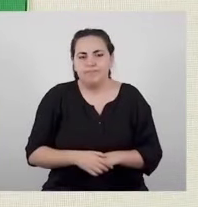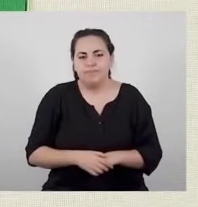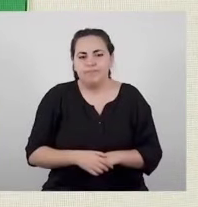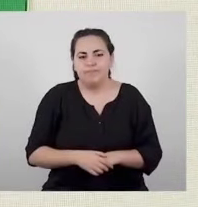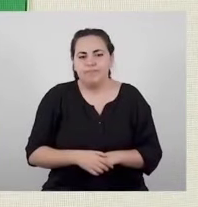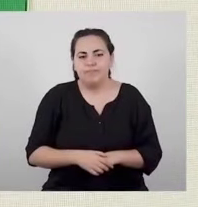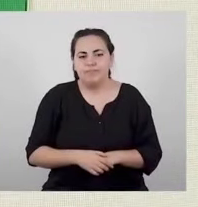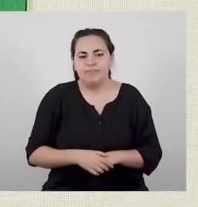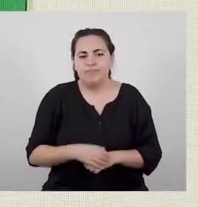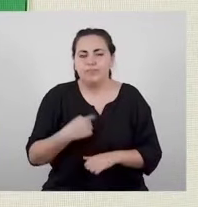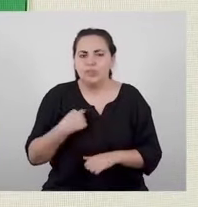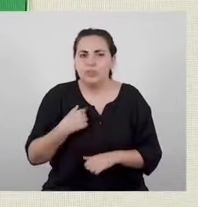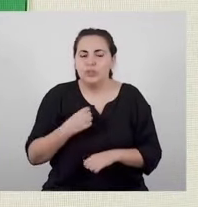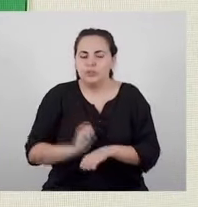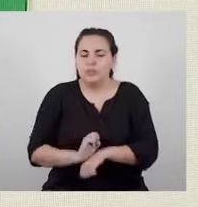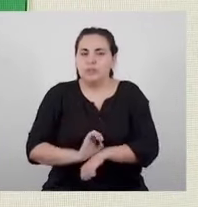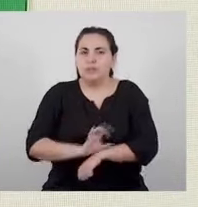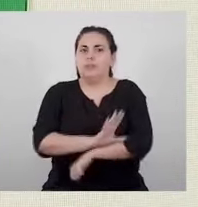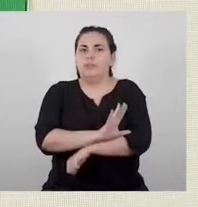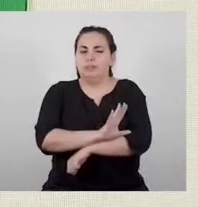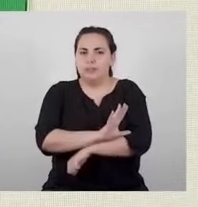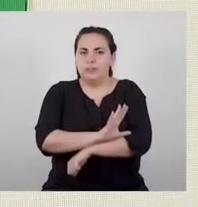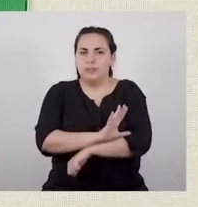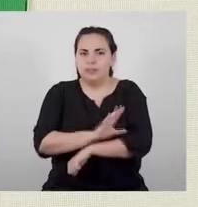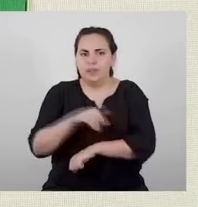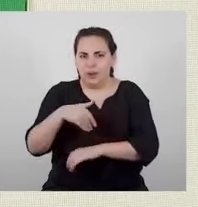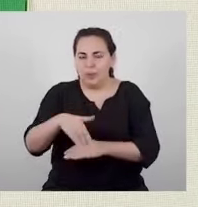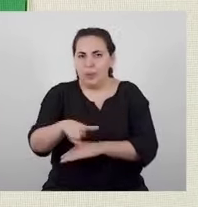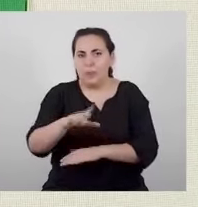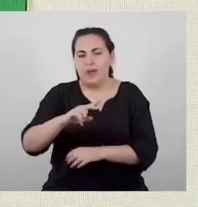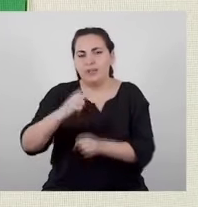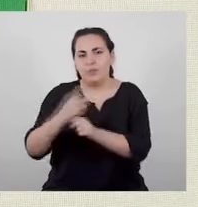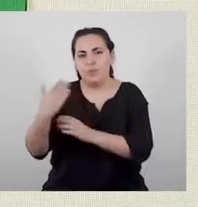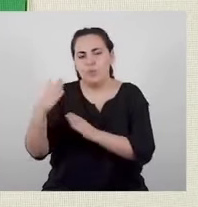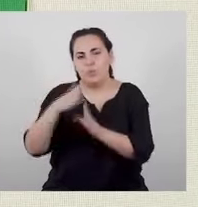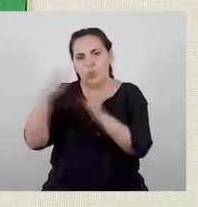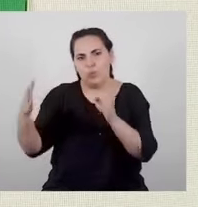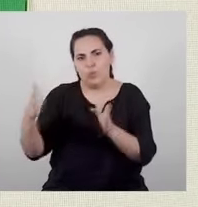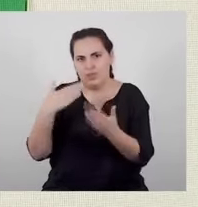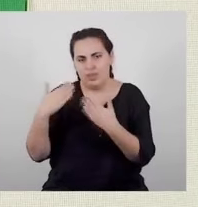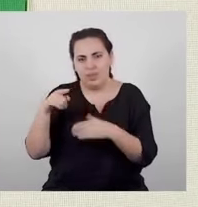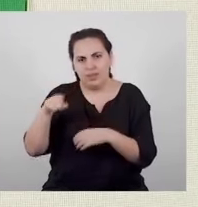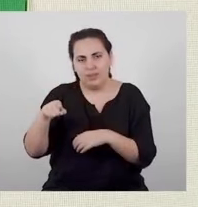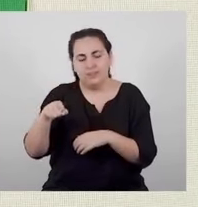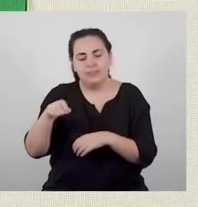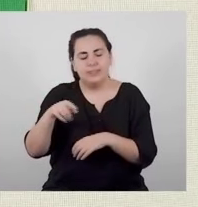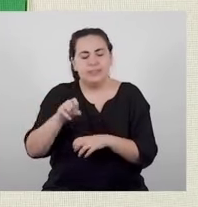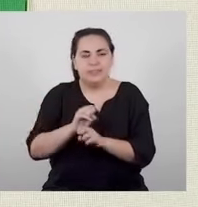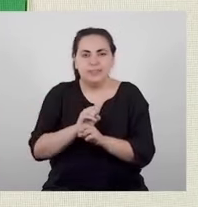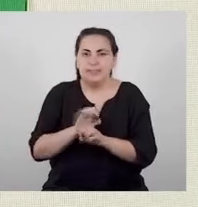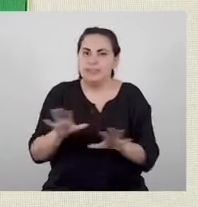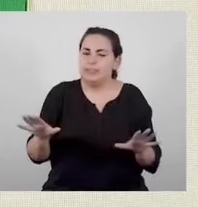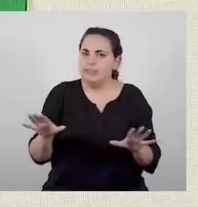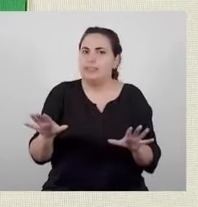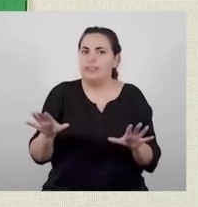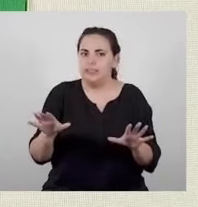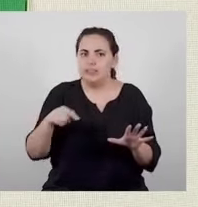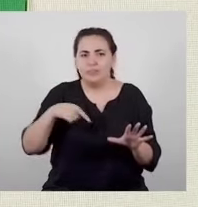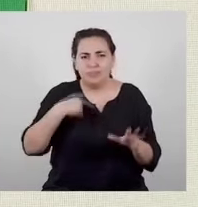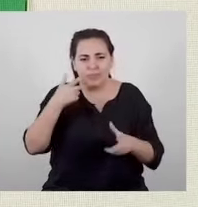sigo conmoviéndome la segunda parte que van a ver ahora es terrible en ese sentido porque digo nosotros estamos